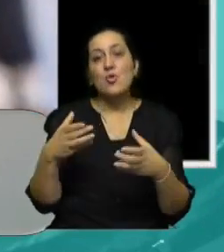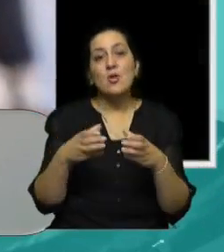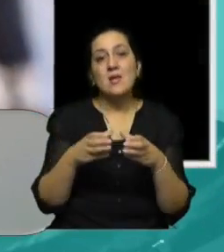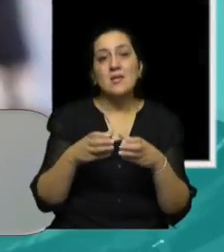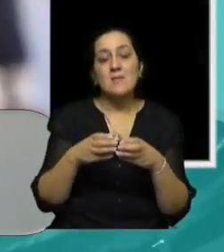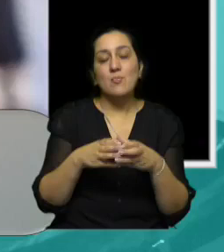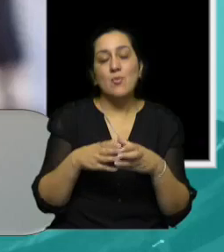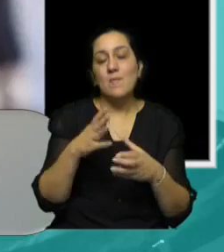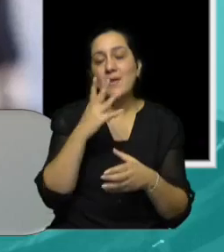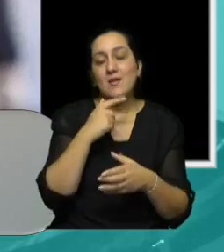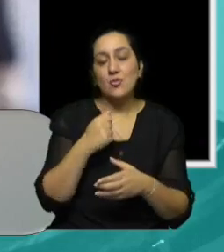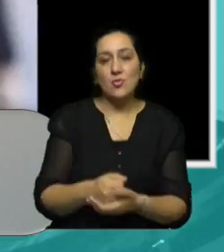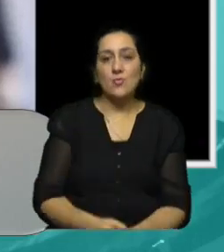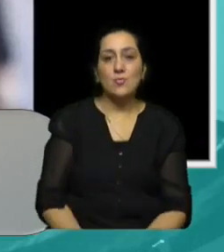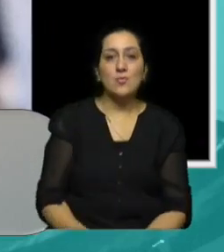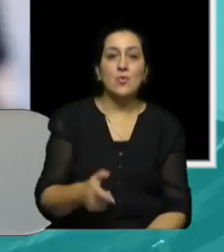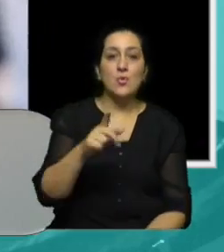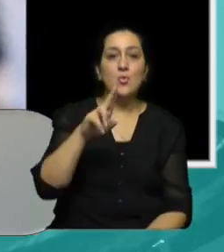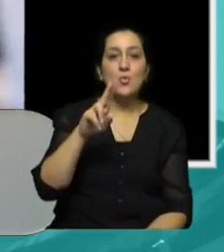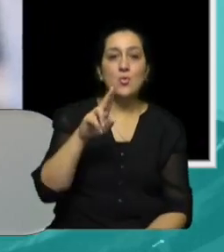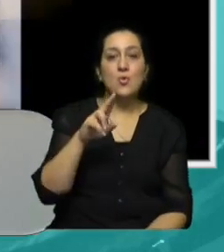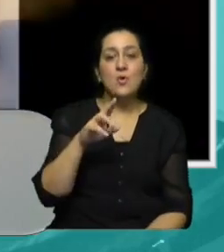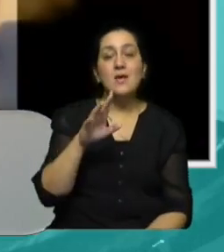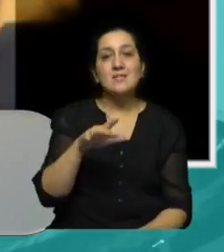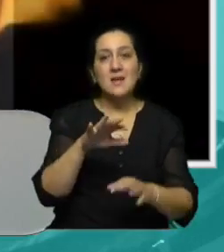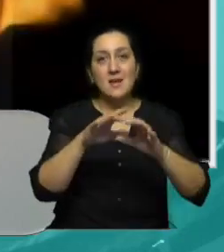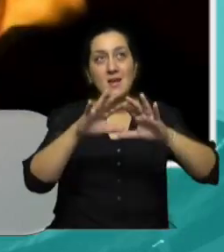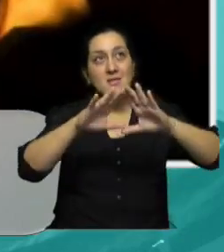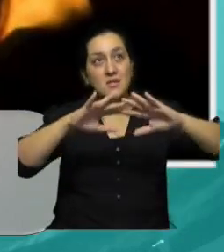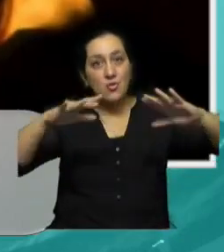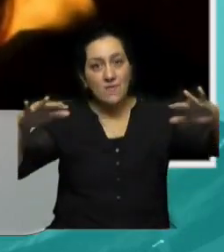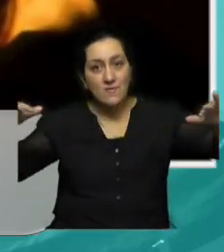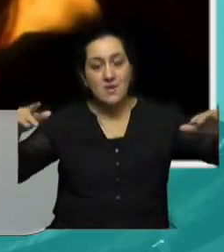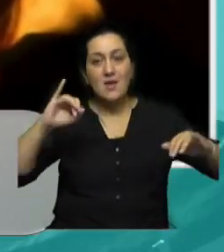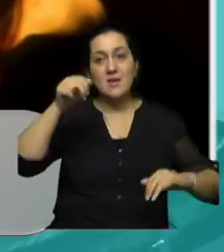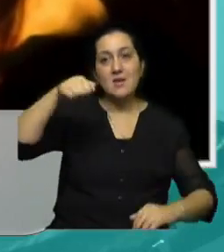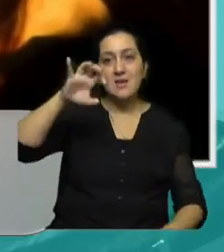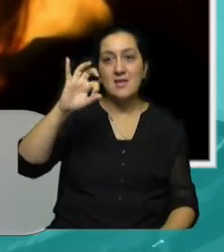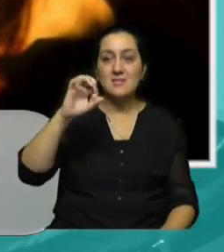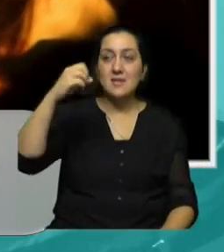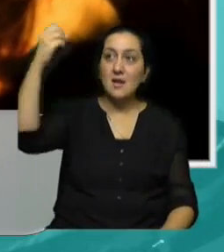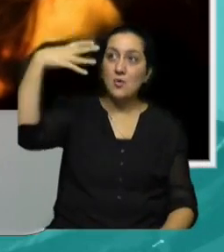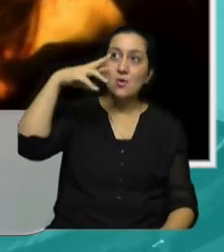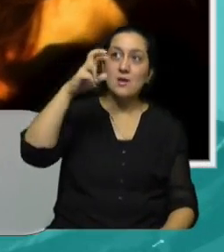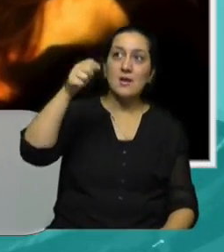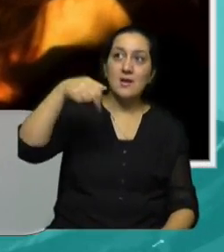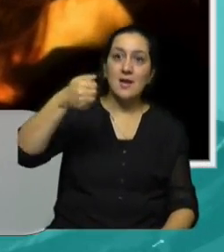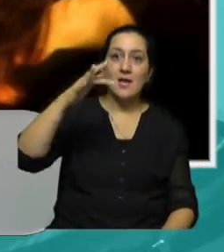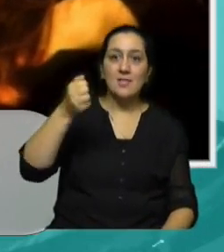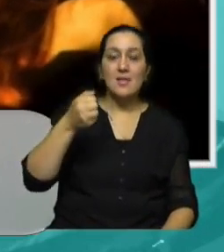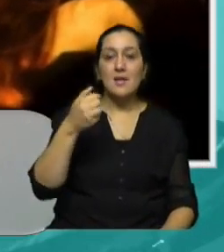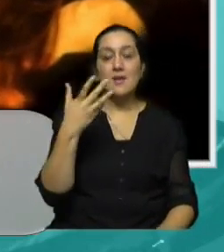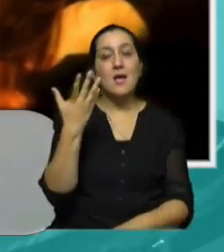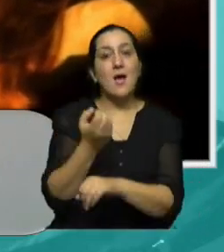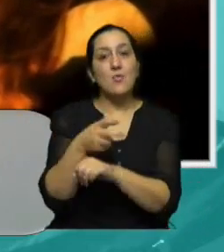en escenografía, que sintetizar el concepto, ¿no? Todo sucede como en un gran sinfín. Inés García en las luces, Renata Senra en los